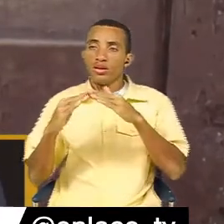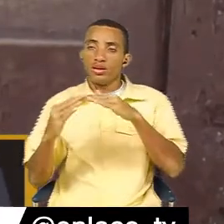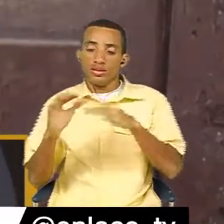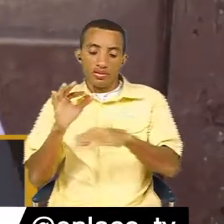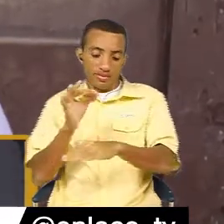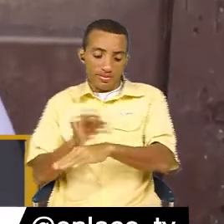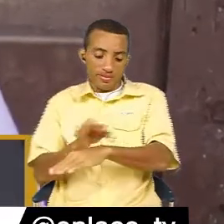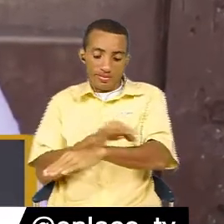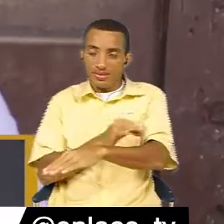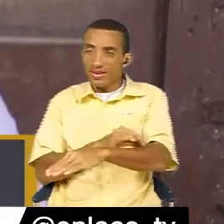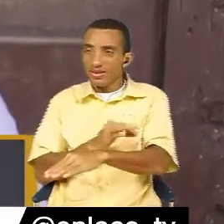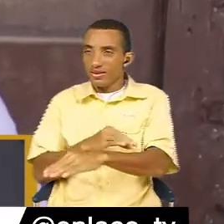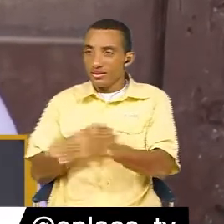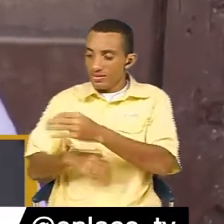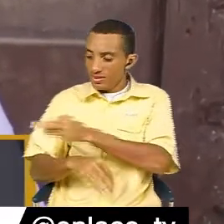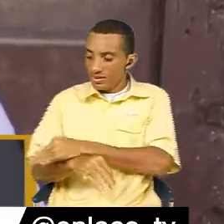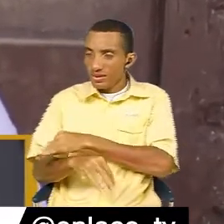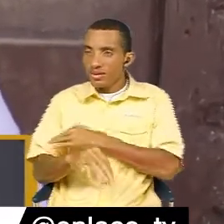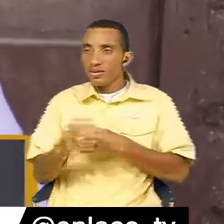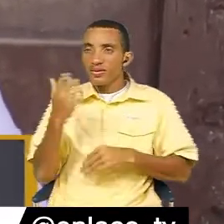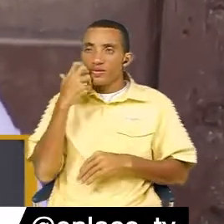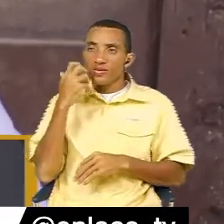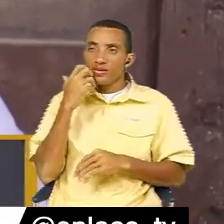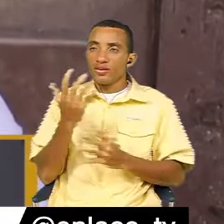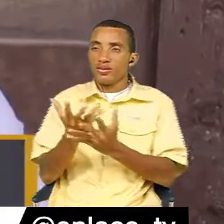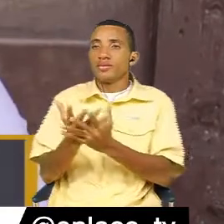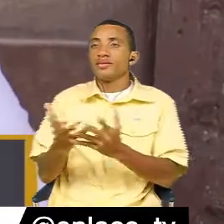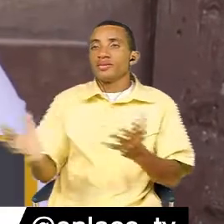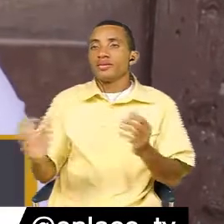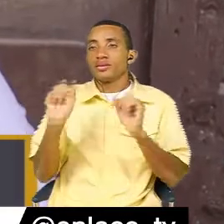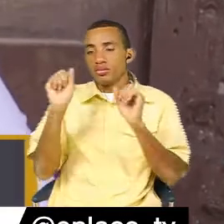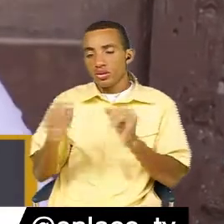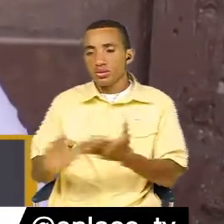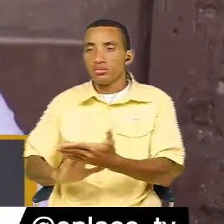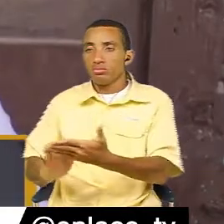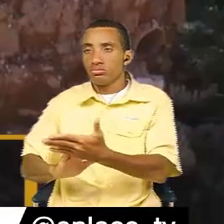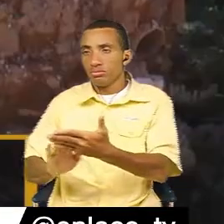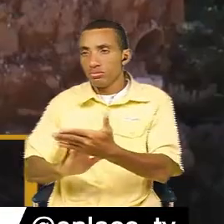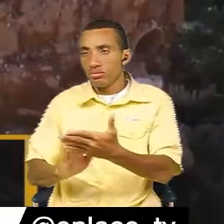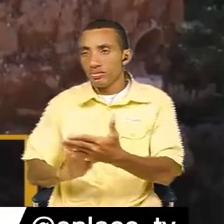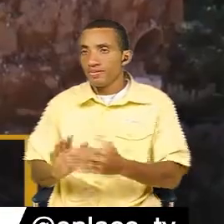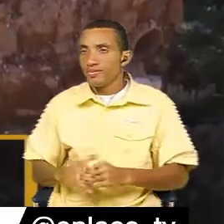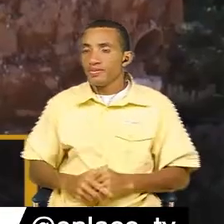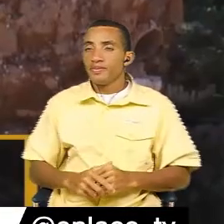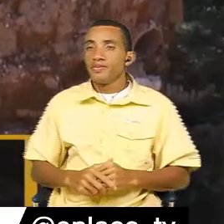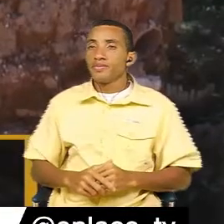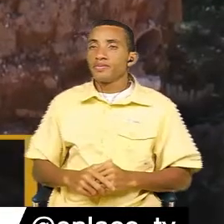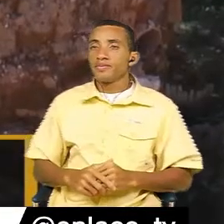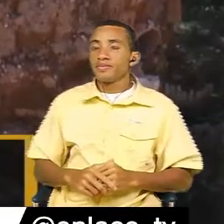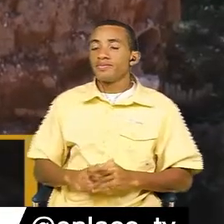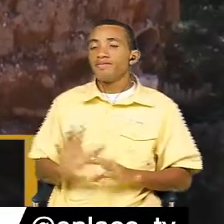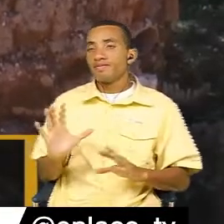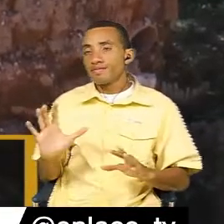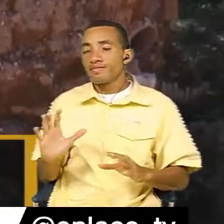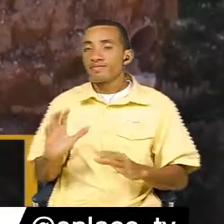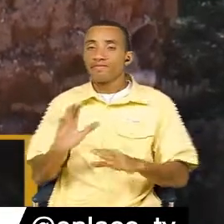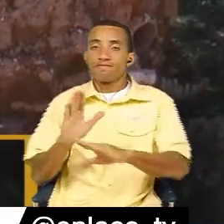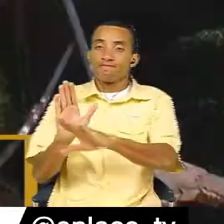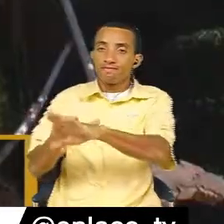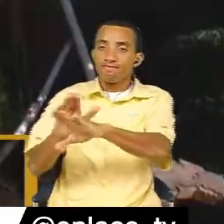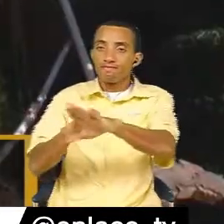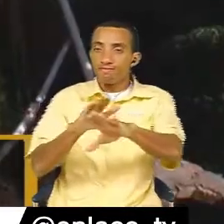piel, hay cantidades de cosas que se pueden subsanar muy poco. A pesar de las solicitudes elevadas ante